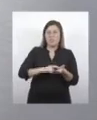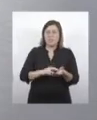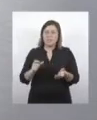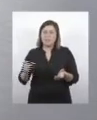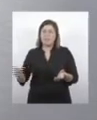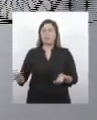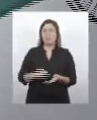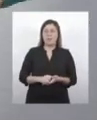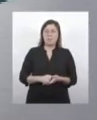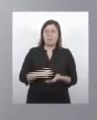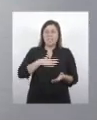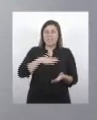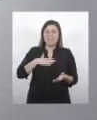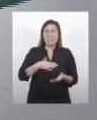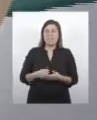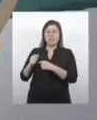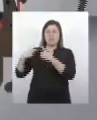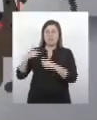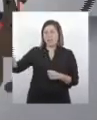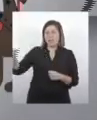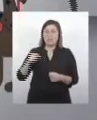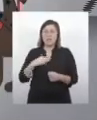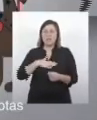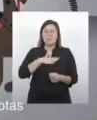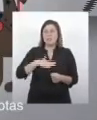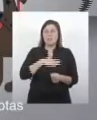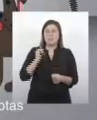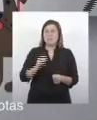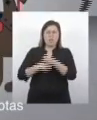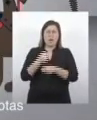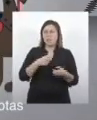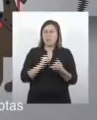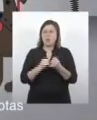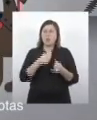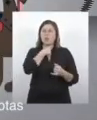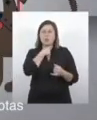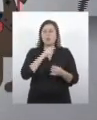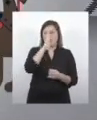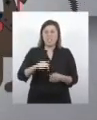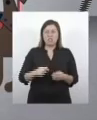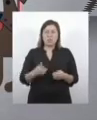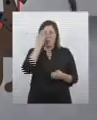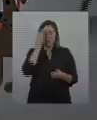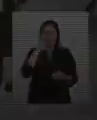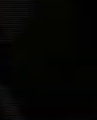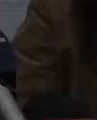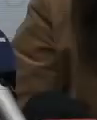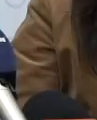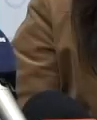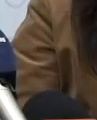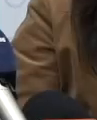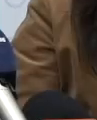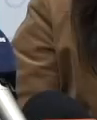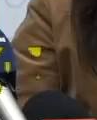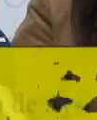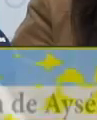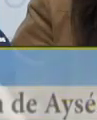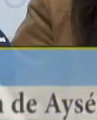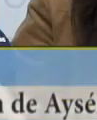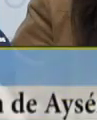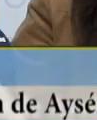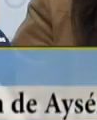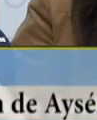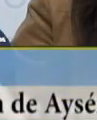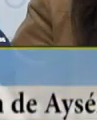con 25 millones de pesos y el monto restante debe ser aportado por el beneficiario. Estamos incentivando a los emprendedores en etapa